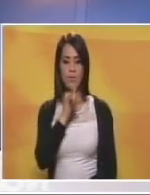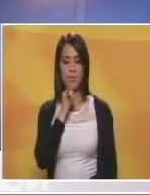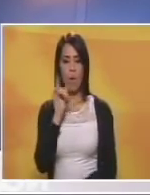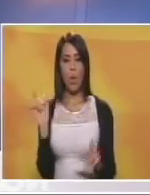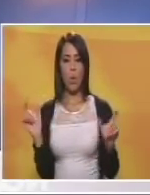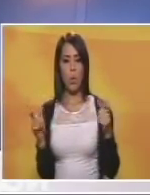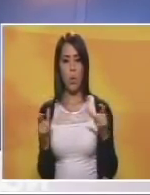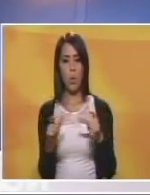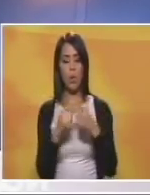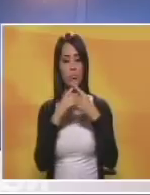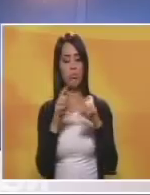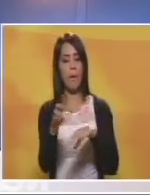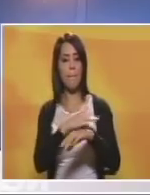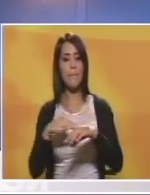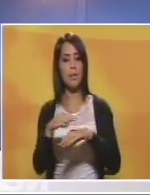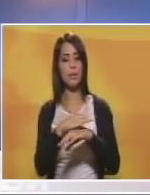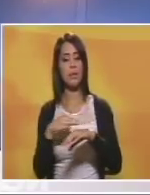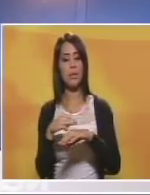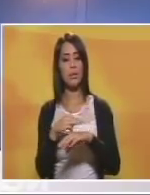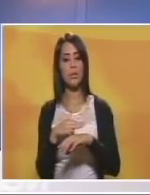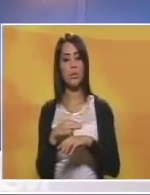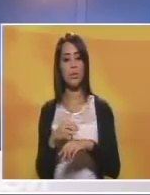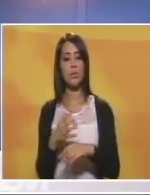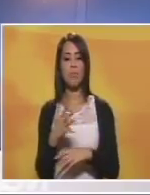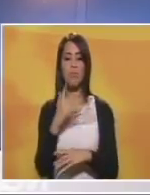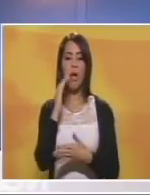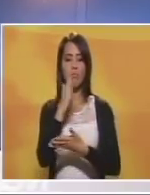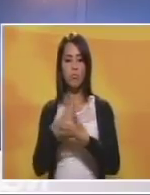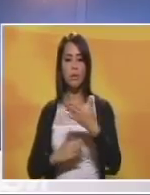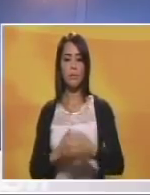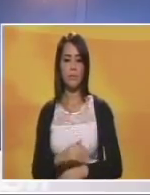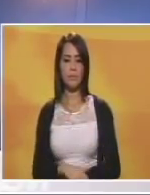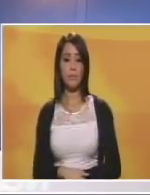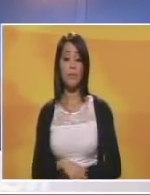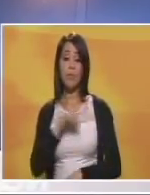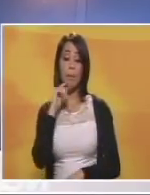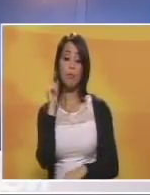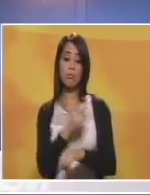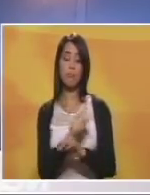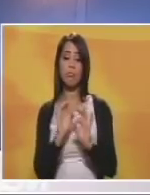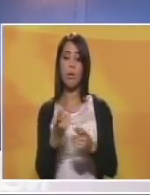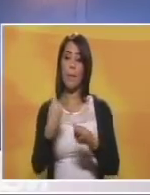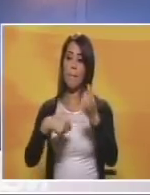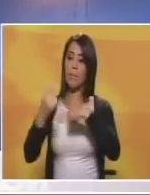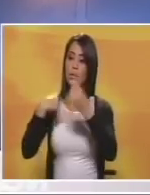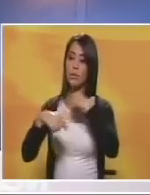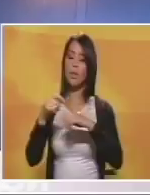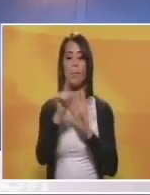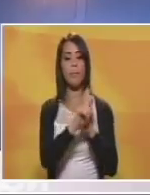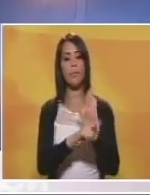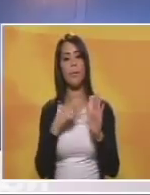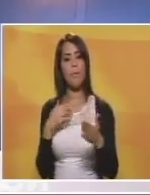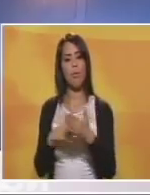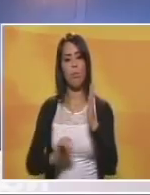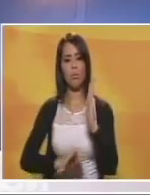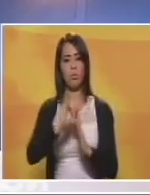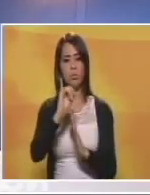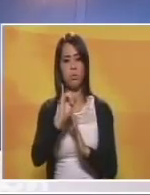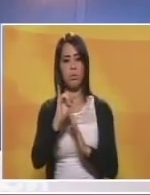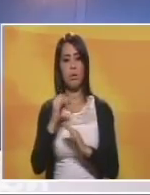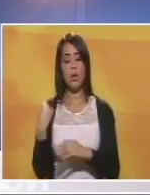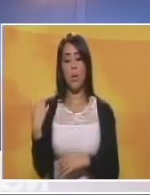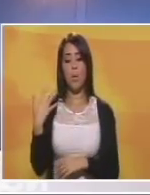reducción del número de ministerios a menos de la mitad, así como un impuesto a las exportaciones como medidas para detener la inflación acelerada